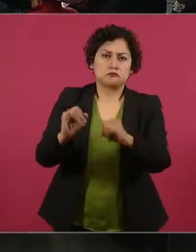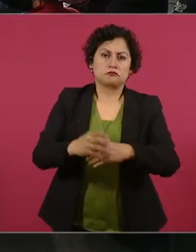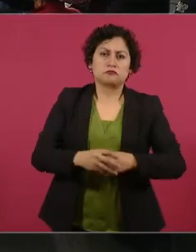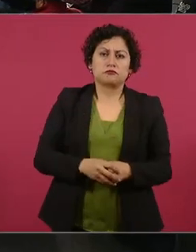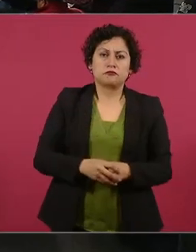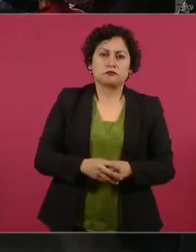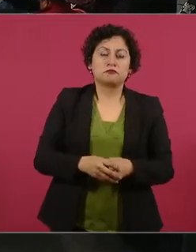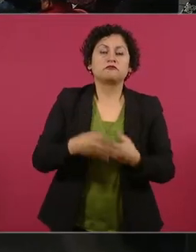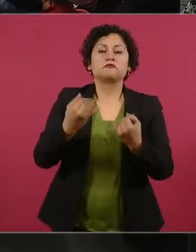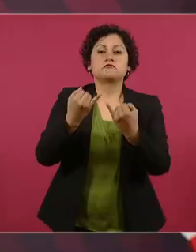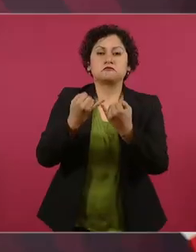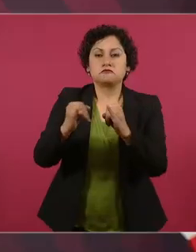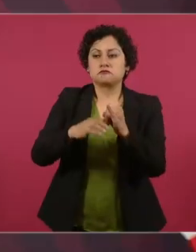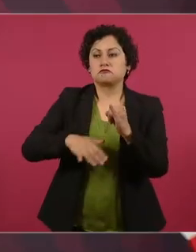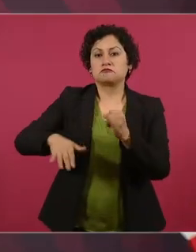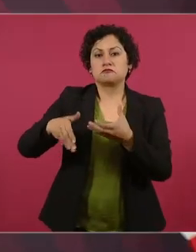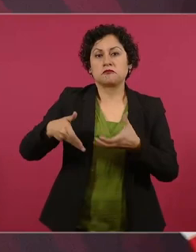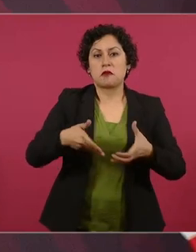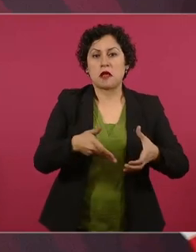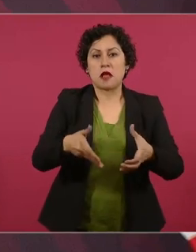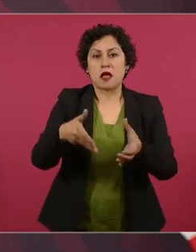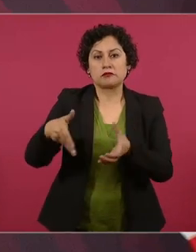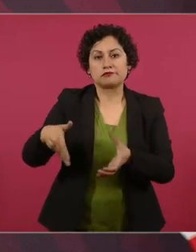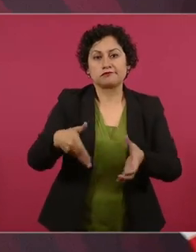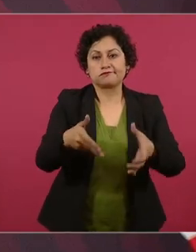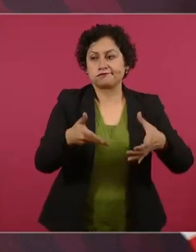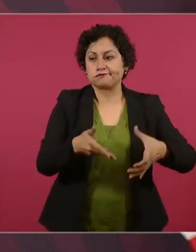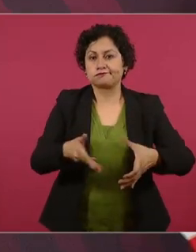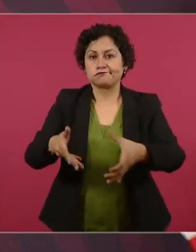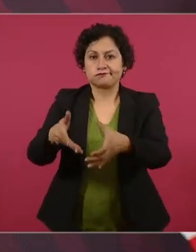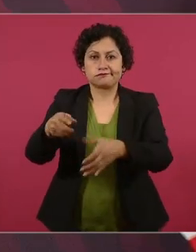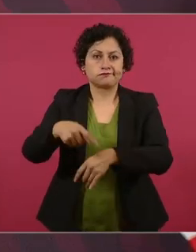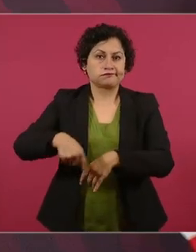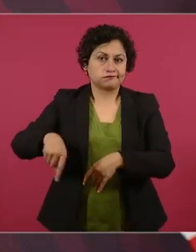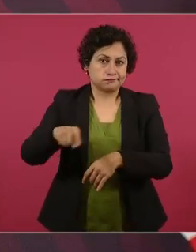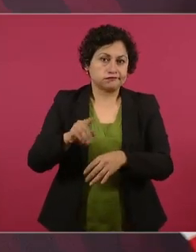las calles que se están